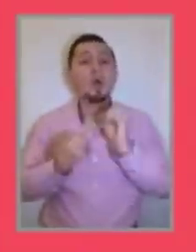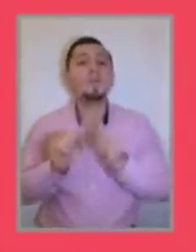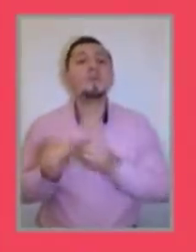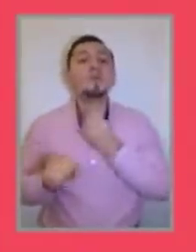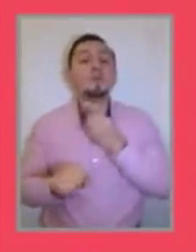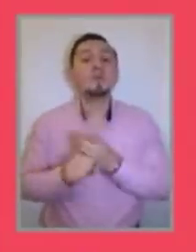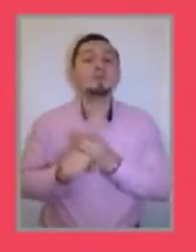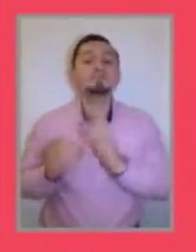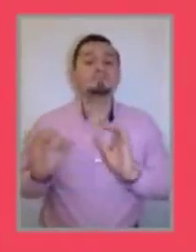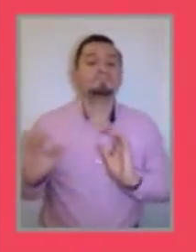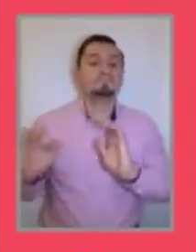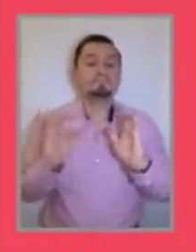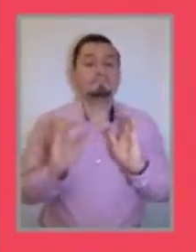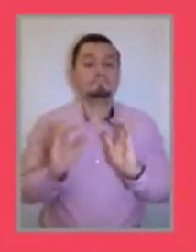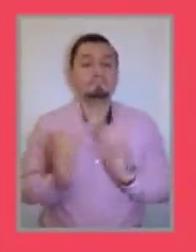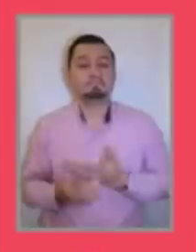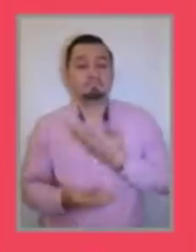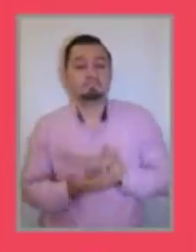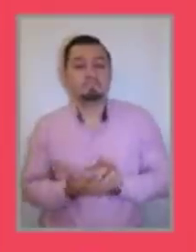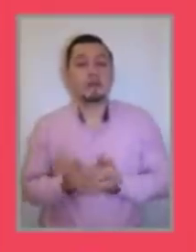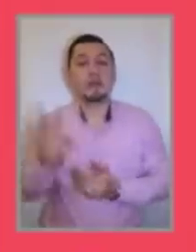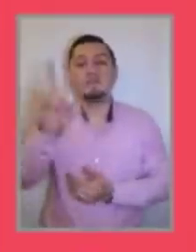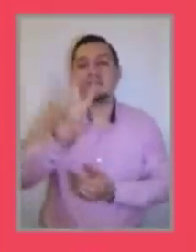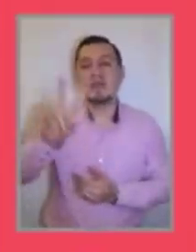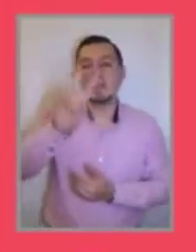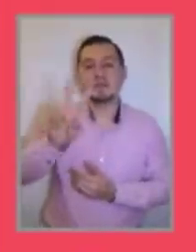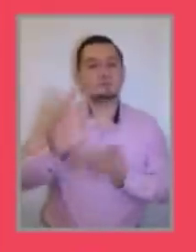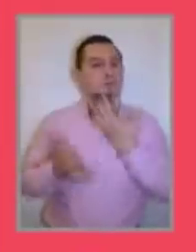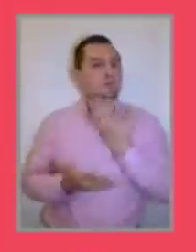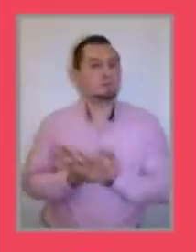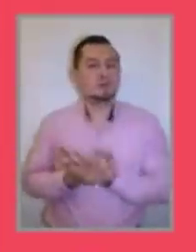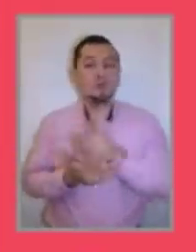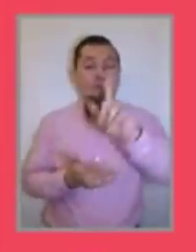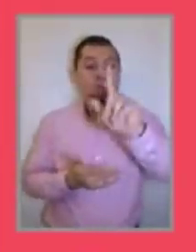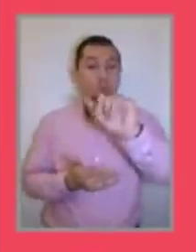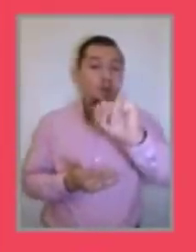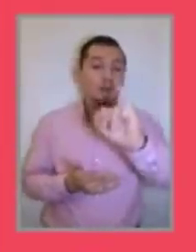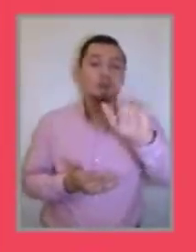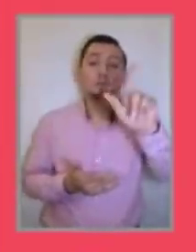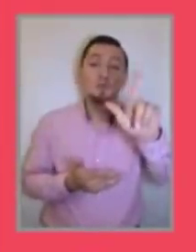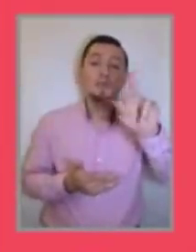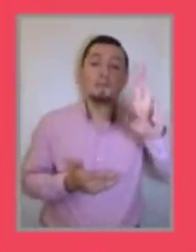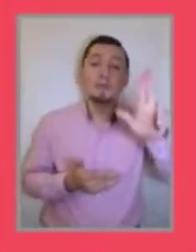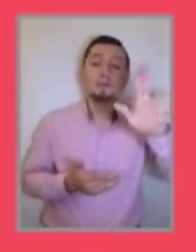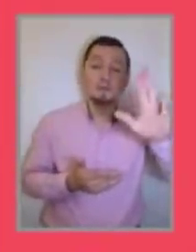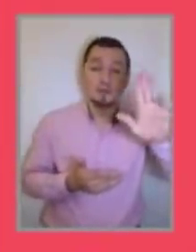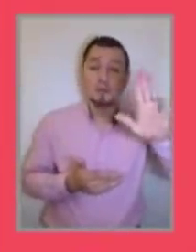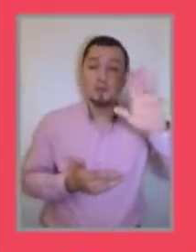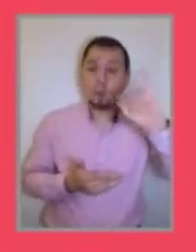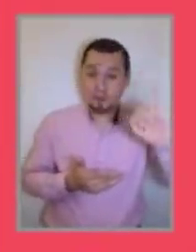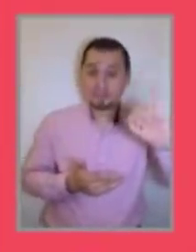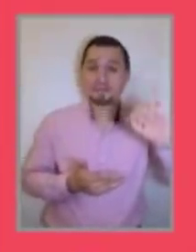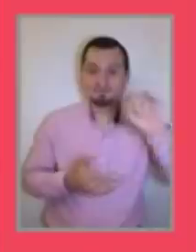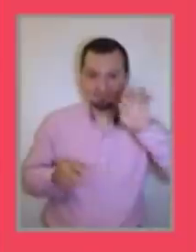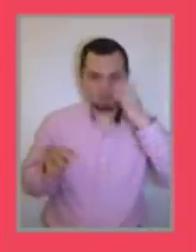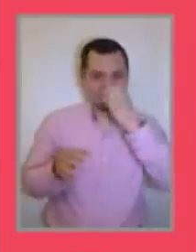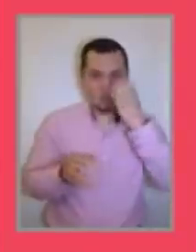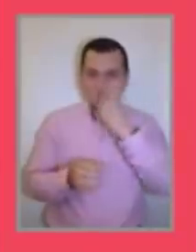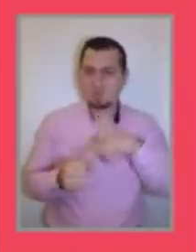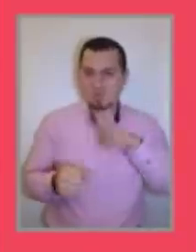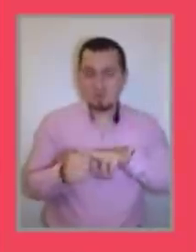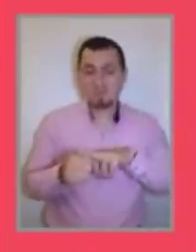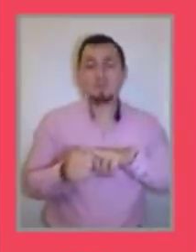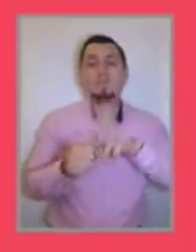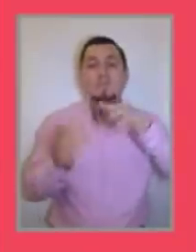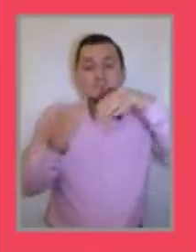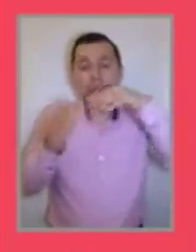de tener los recesos en viernes, de tal manera que pueda preparar su estrategia educativa. Otro elemento muy importante